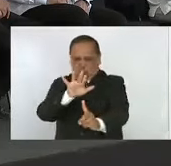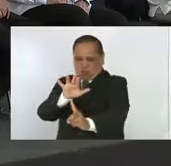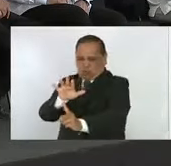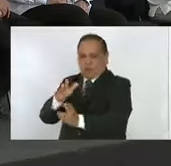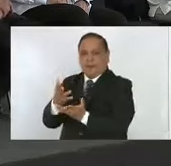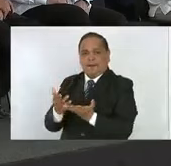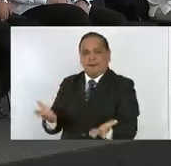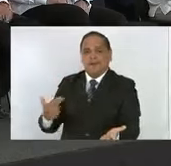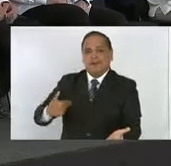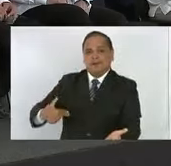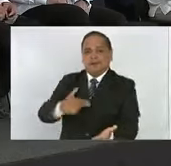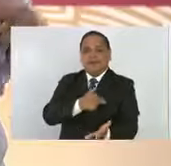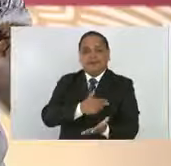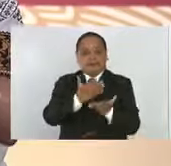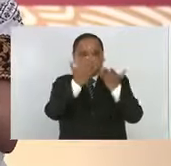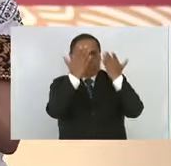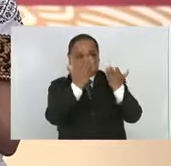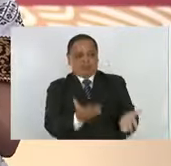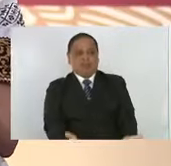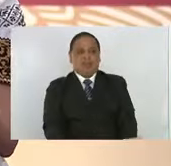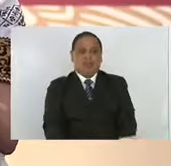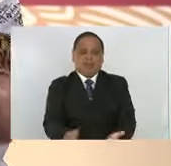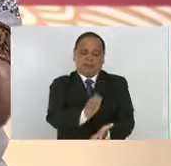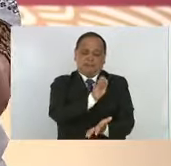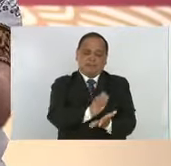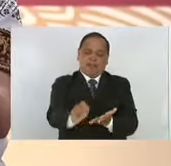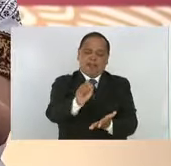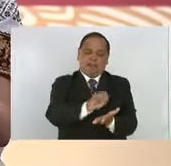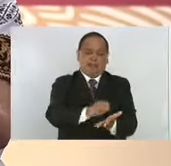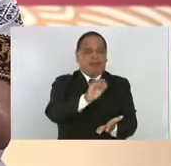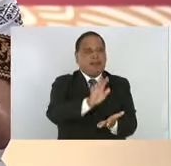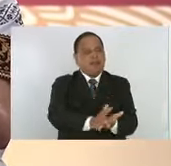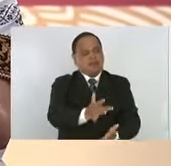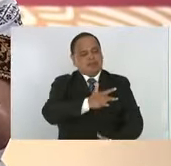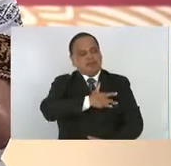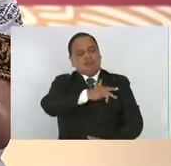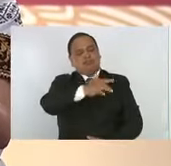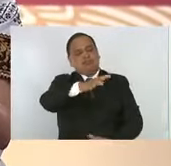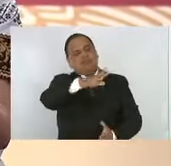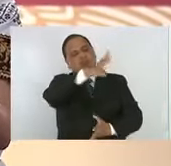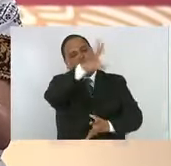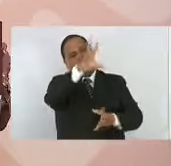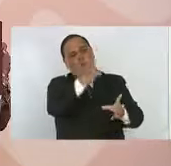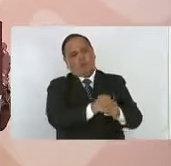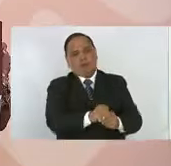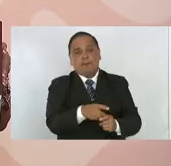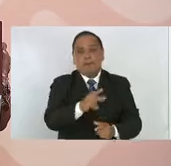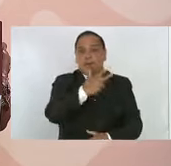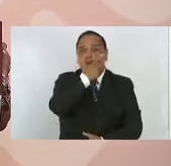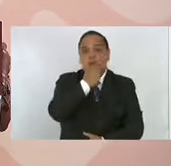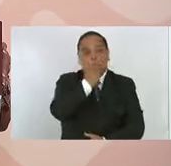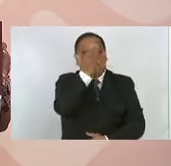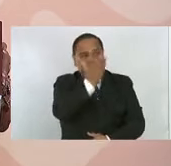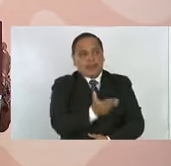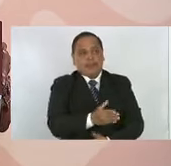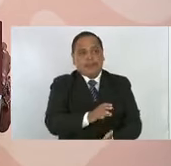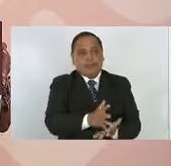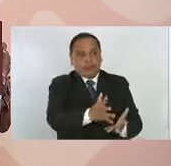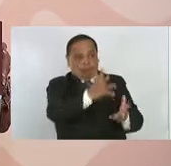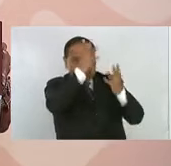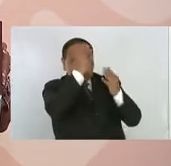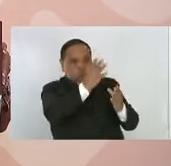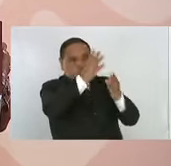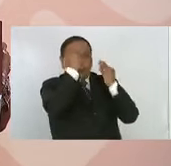la estrella polar, es el libro, es el poema, pero es el hombre que nos enseñó primero cómo se defiende la patria